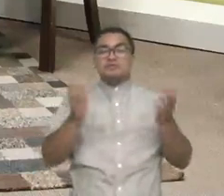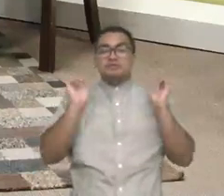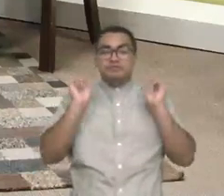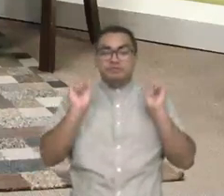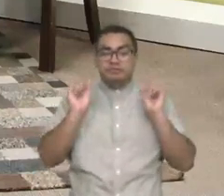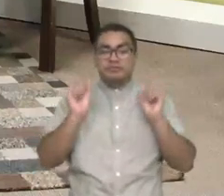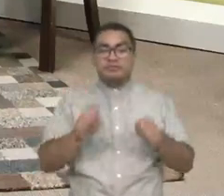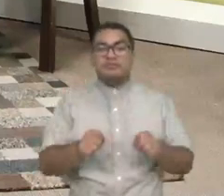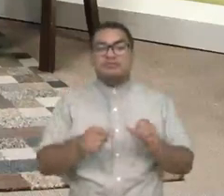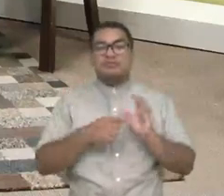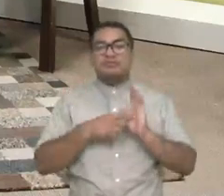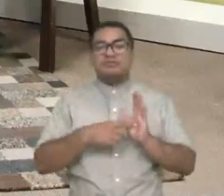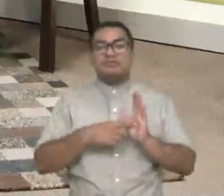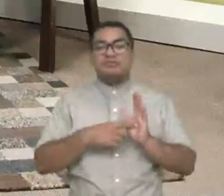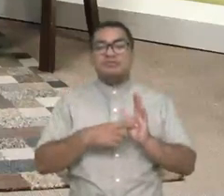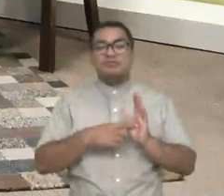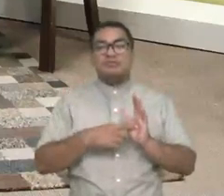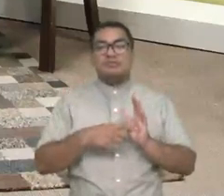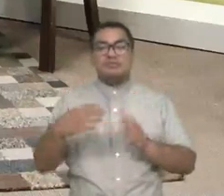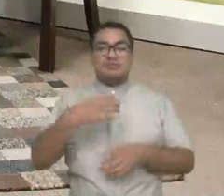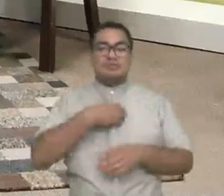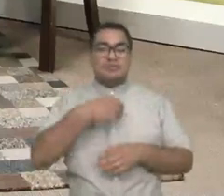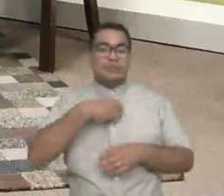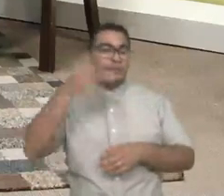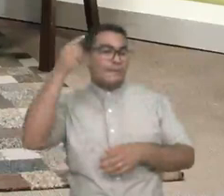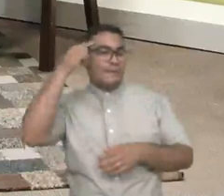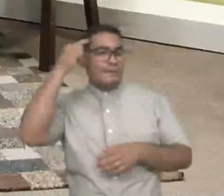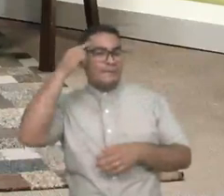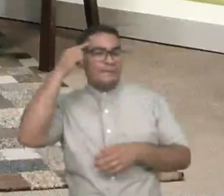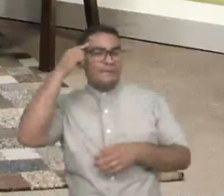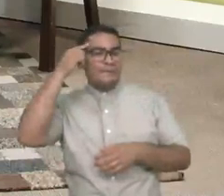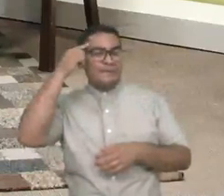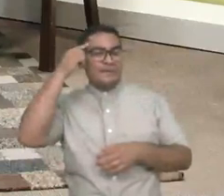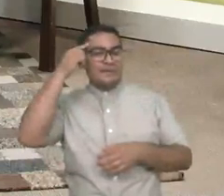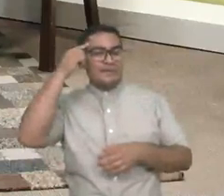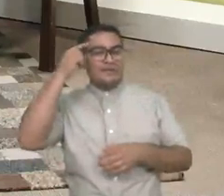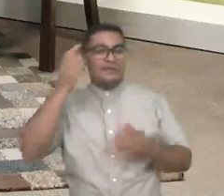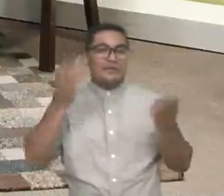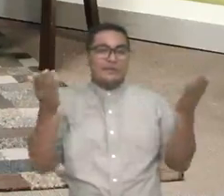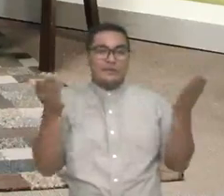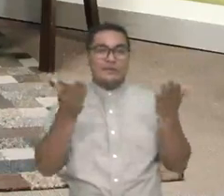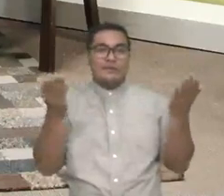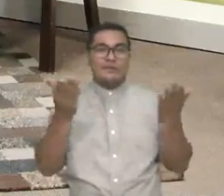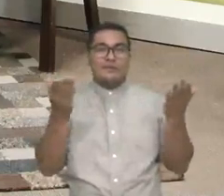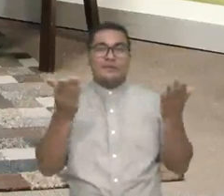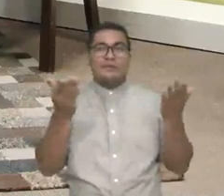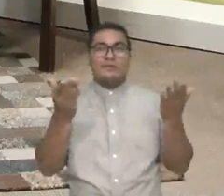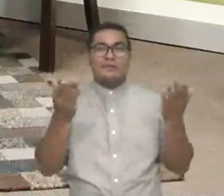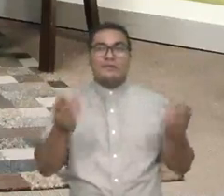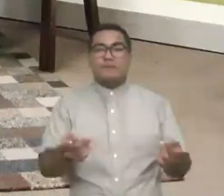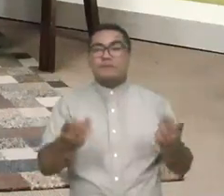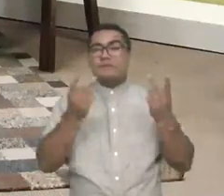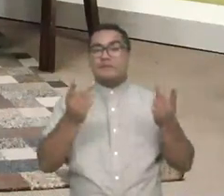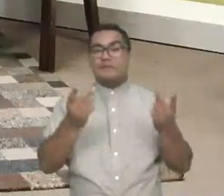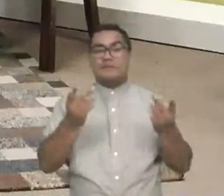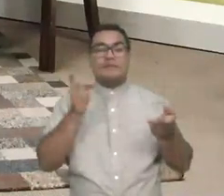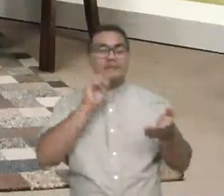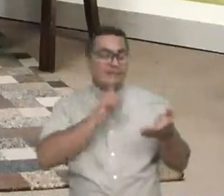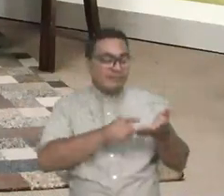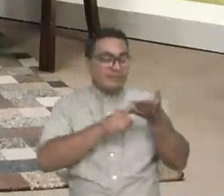hacer para mantener nuestra salud mental ante esta situación que estamos viviendo? Uh-huh. Noticia